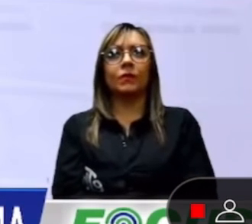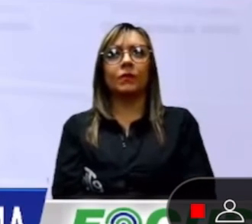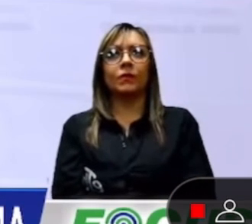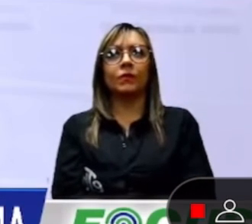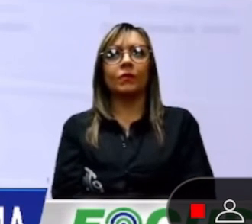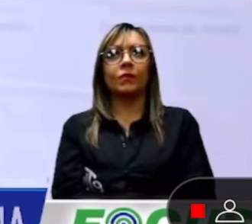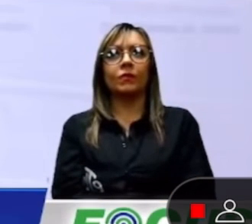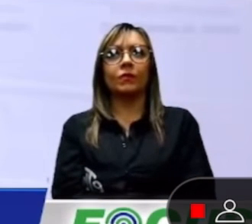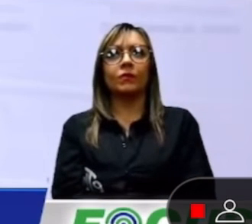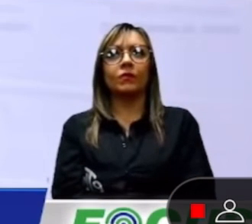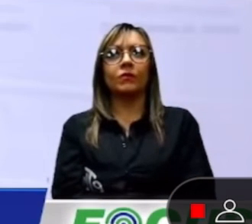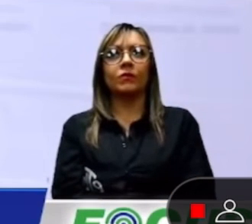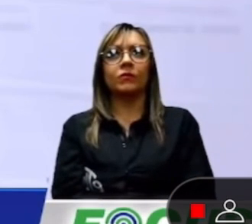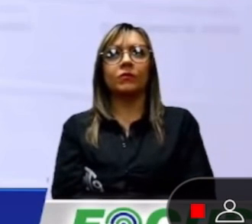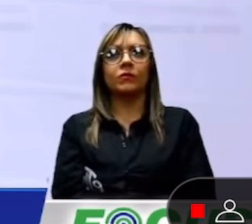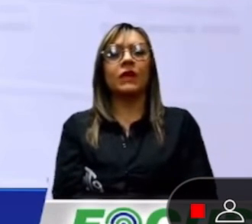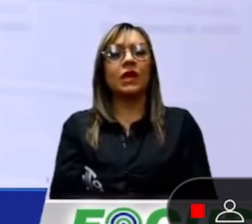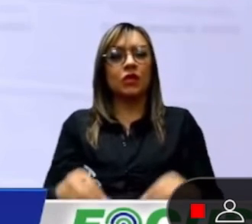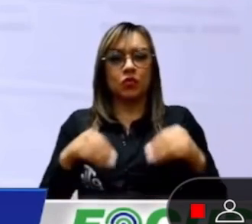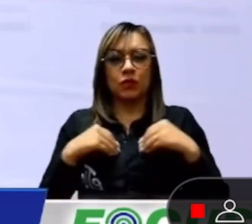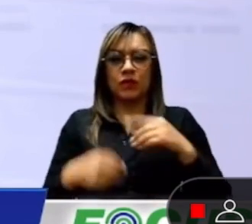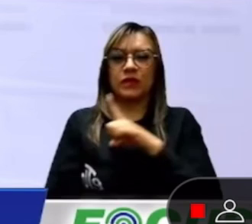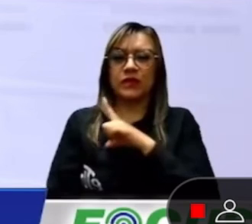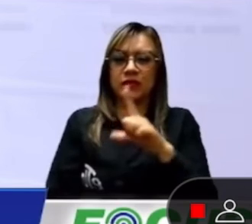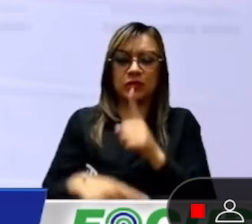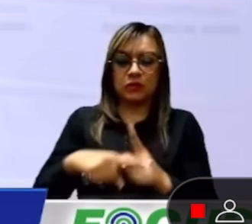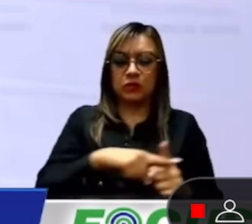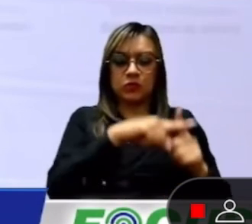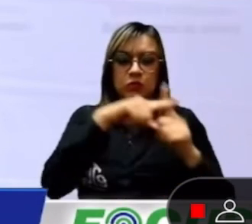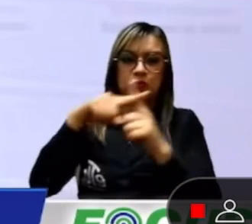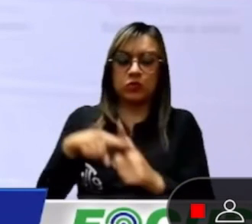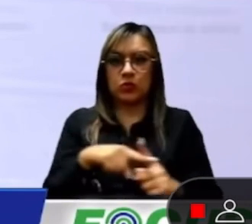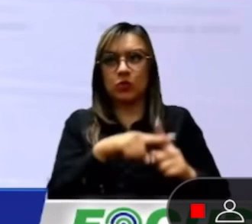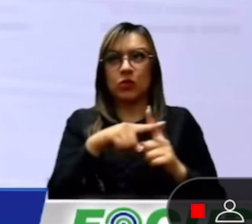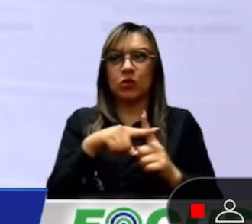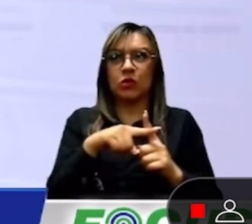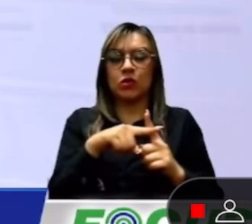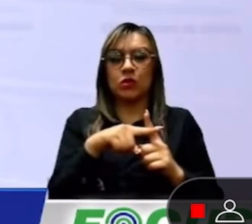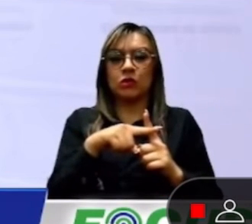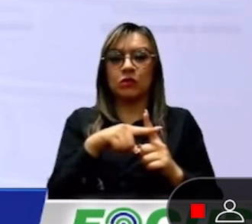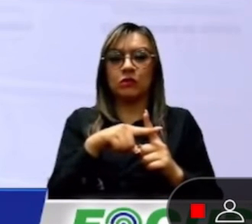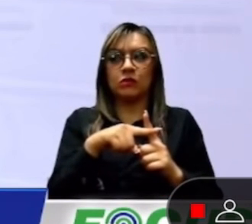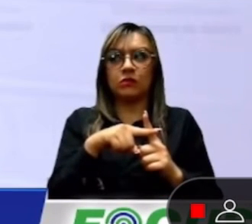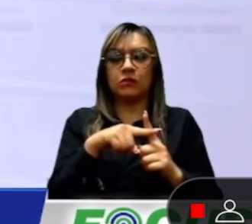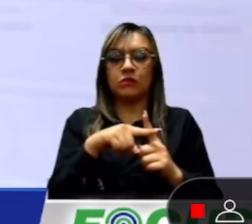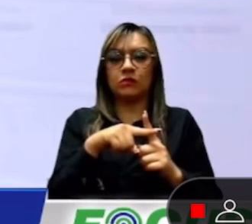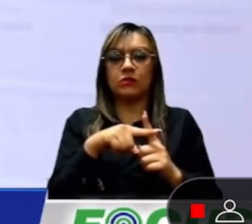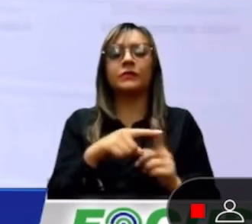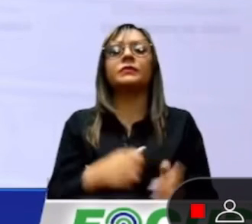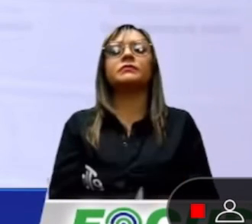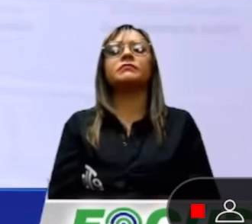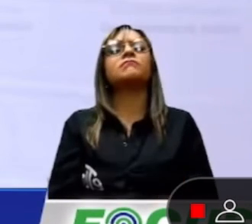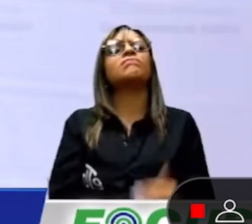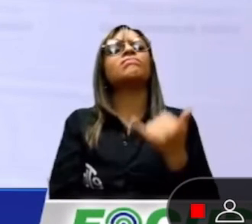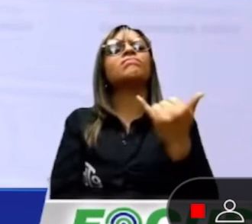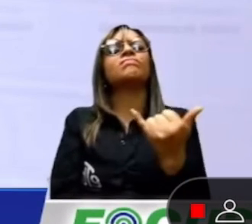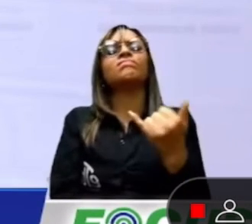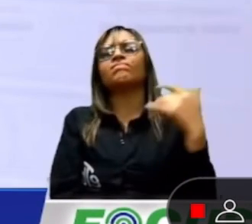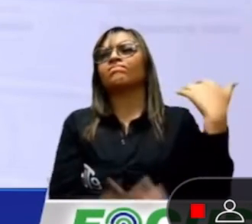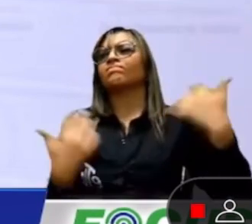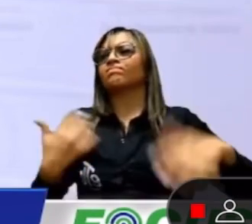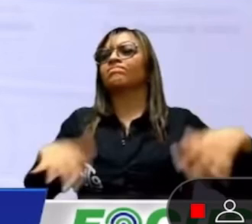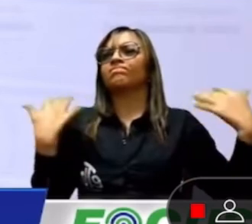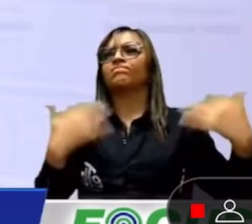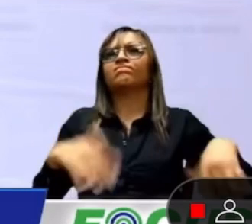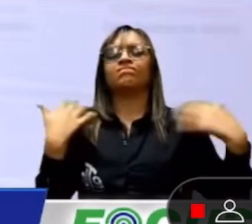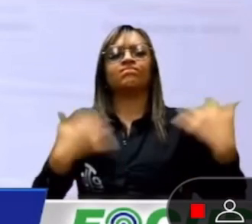disciplinario asumir el liderazgo de la procuraduría general de la nación tendrá la enorme